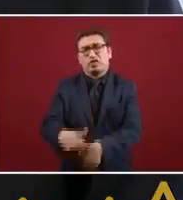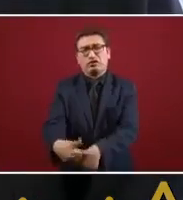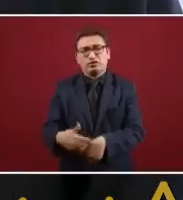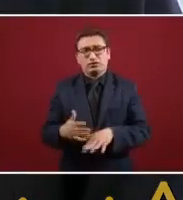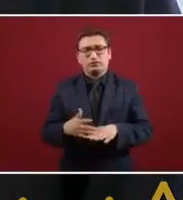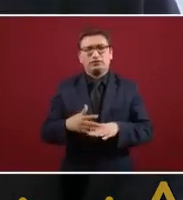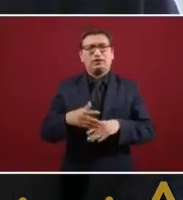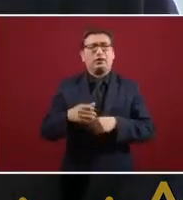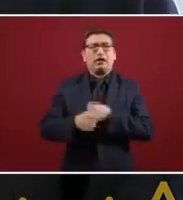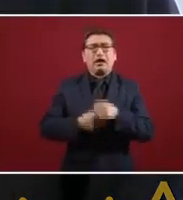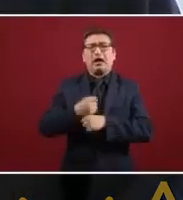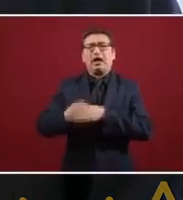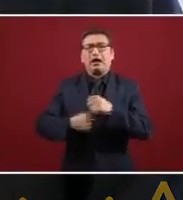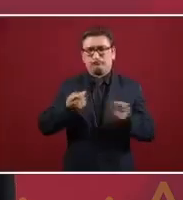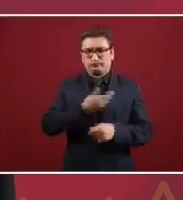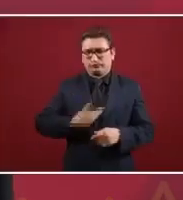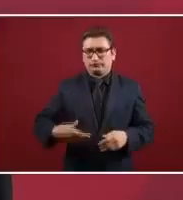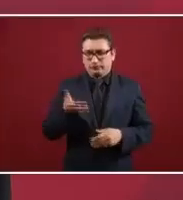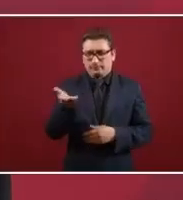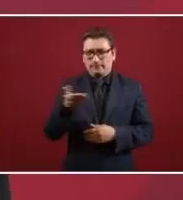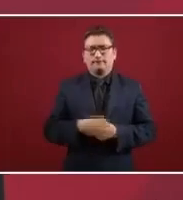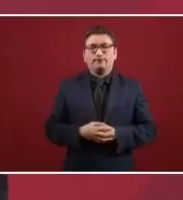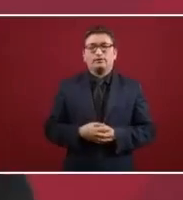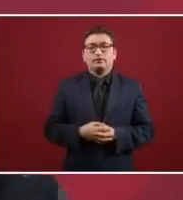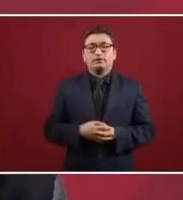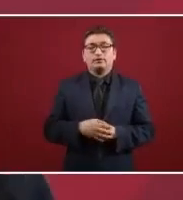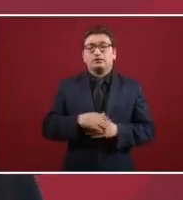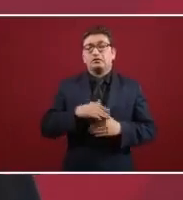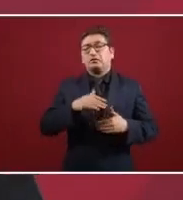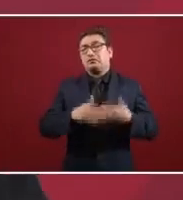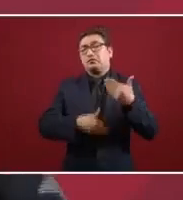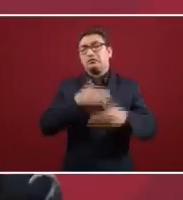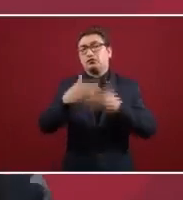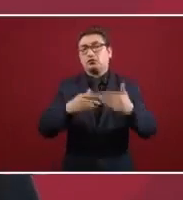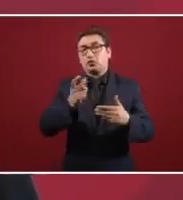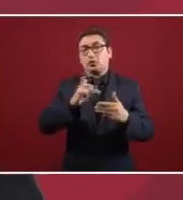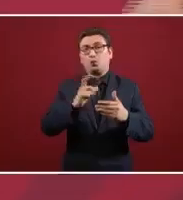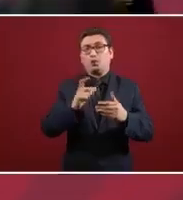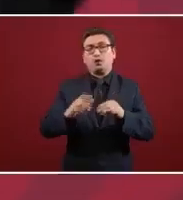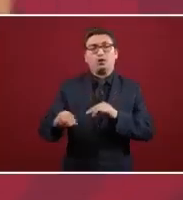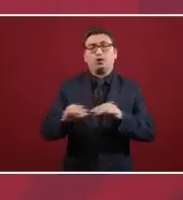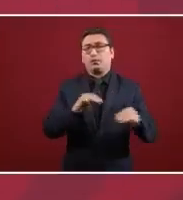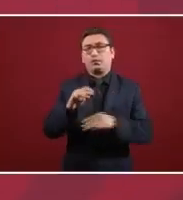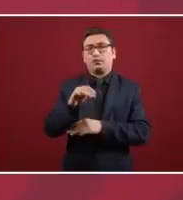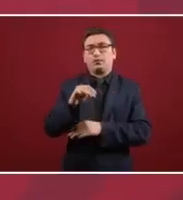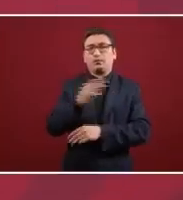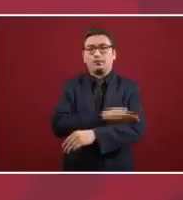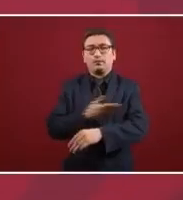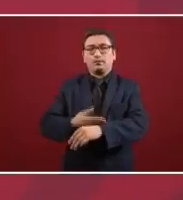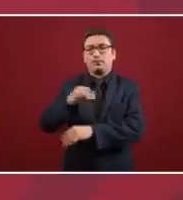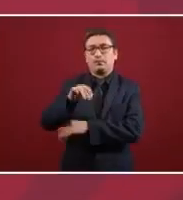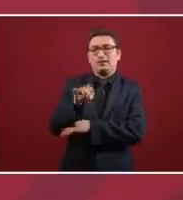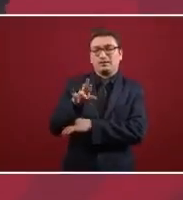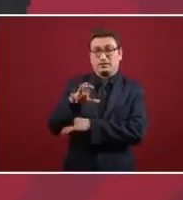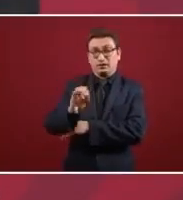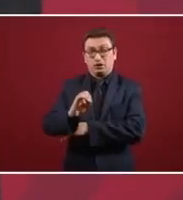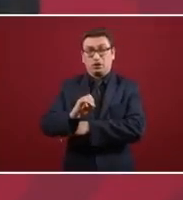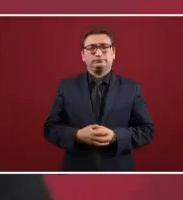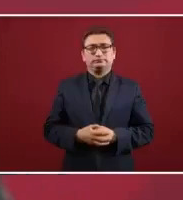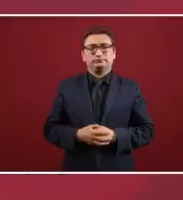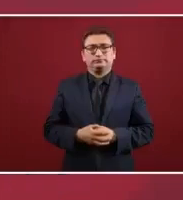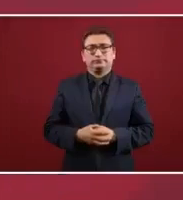durante el porfiriato al triunfo del movimiento maderista se desatan